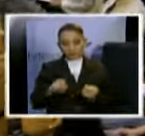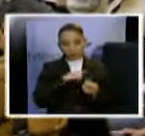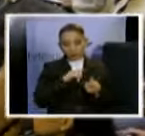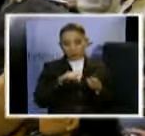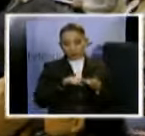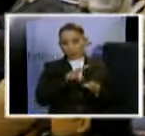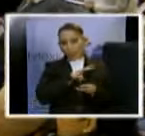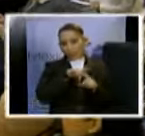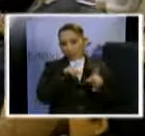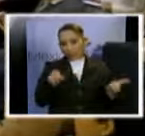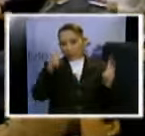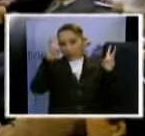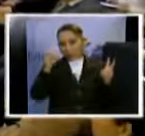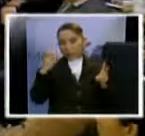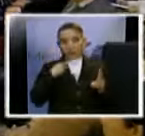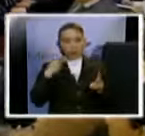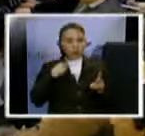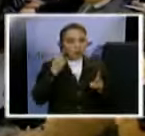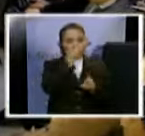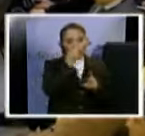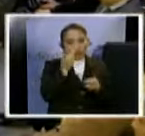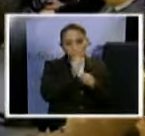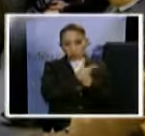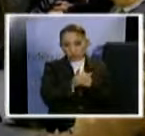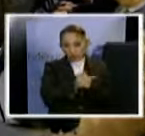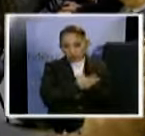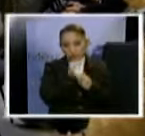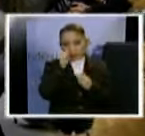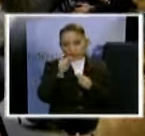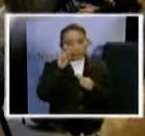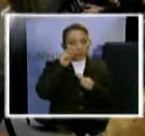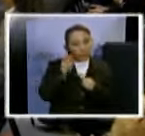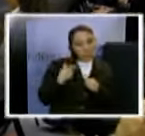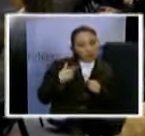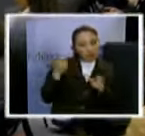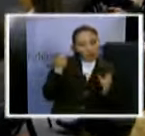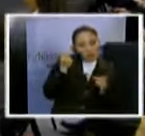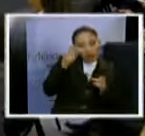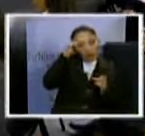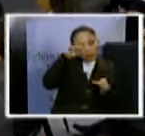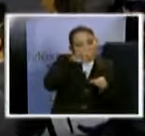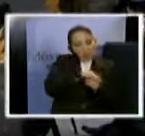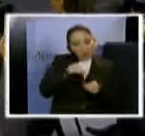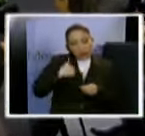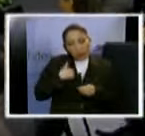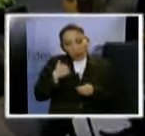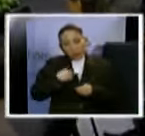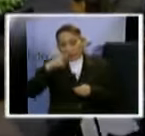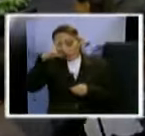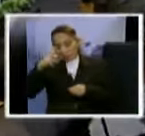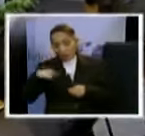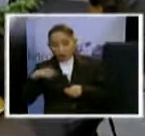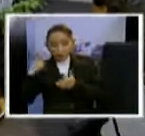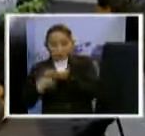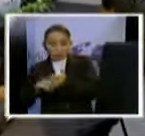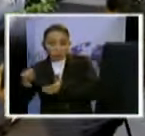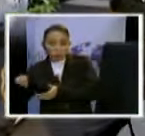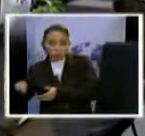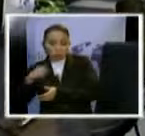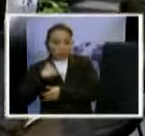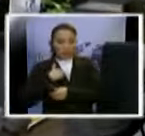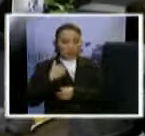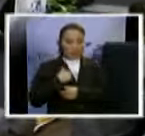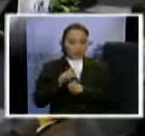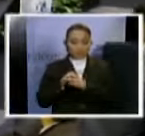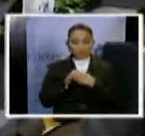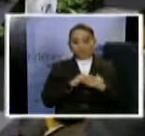existen diferencias en los temas políticos multilaterales. Esto se mide por la poca coincidencia de votos de Canadá y México en la ONU. Canadá ha tomado